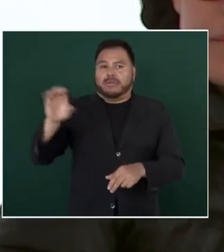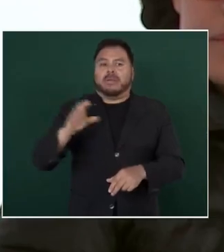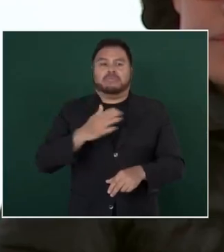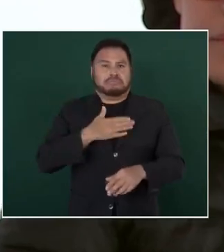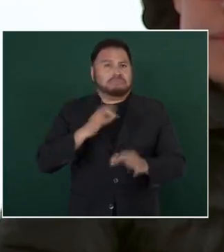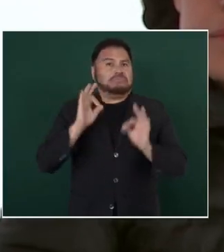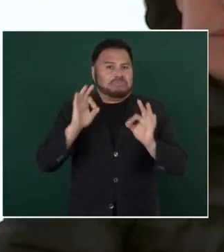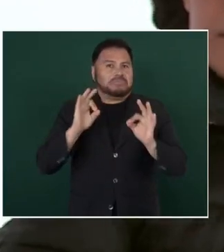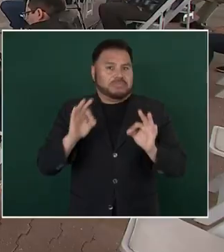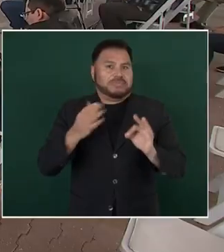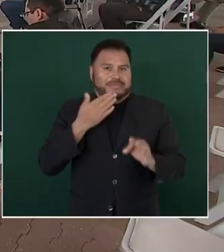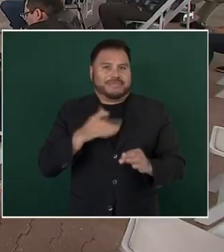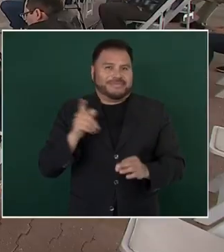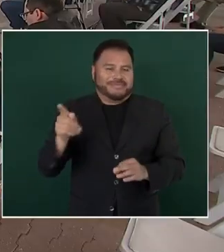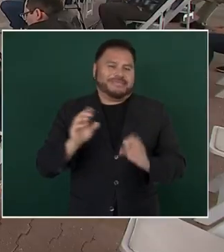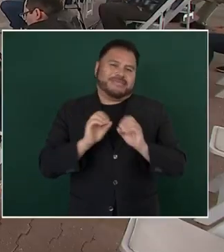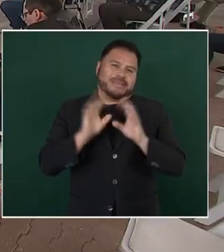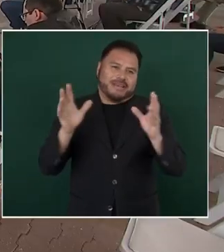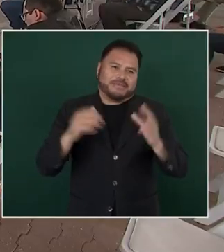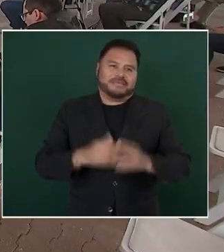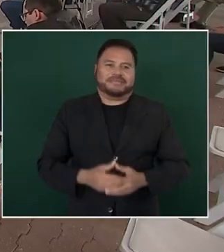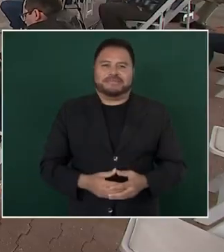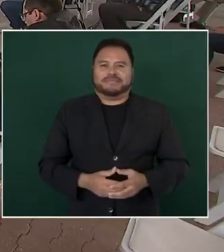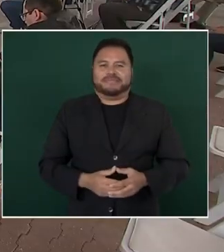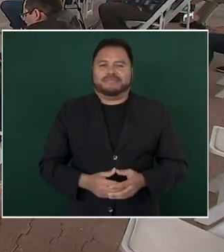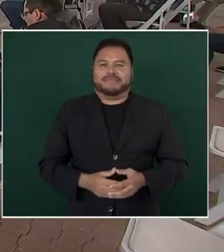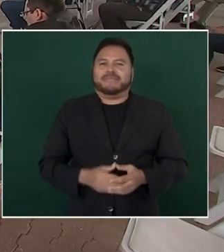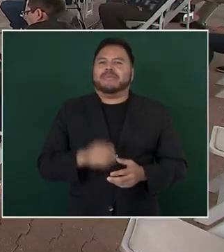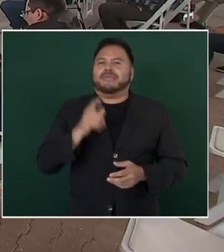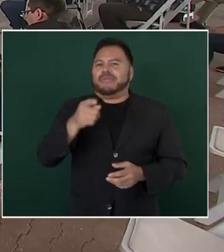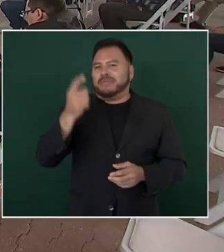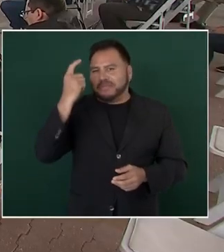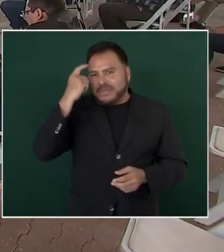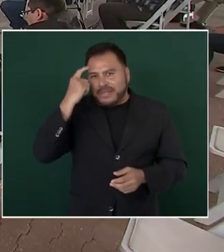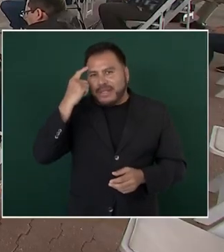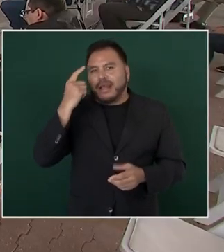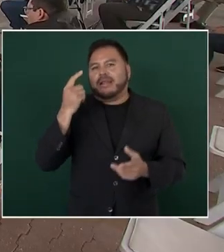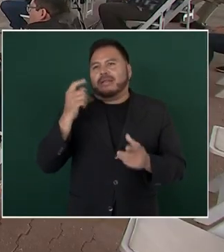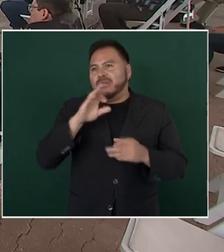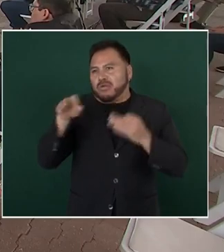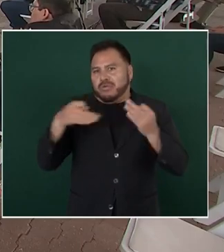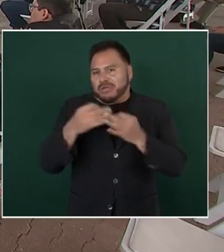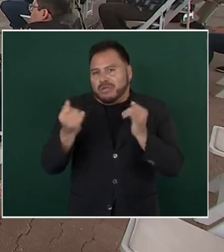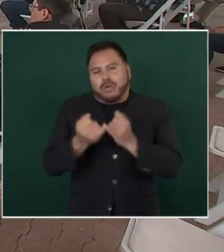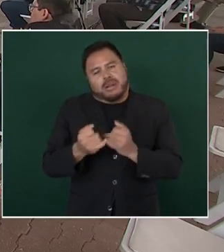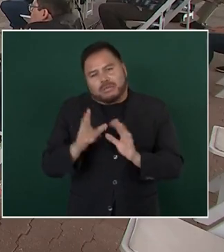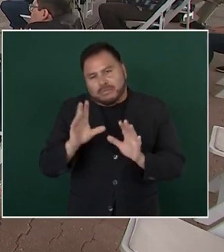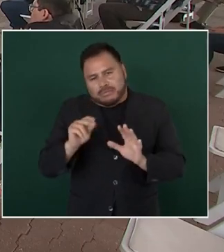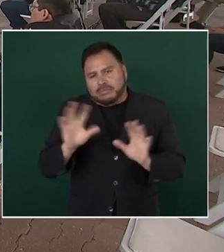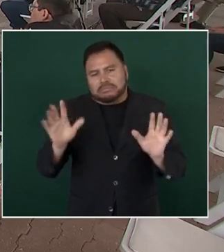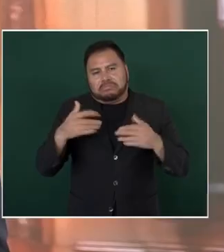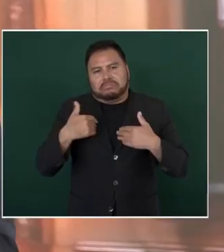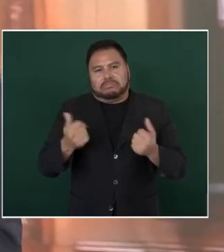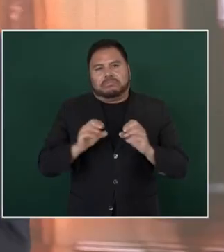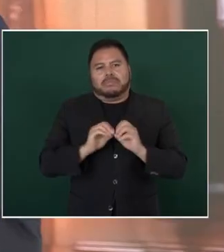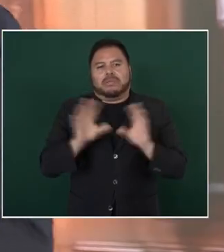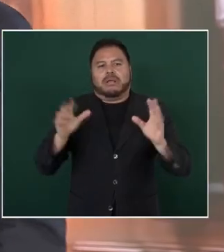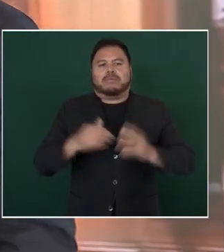Claro, pues no tienen por qué pensar igual todos,